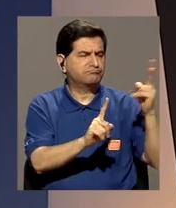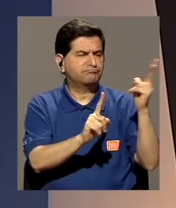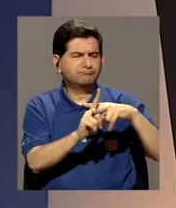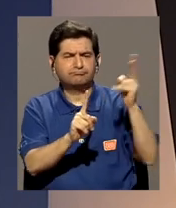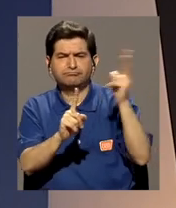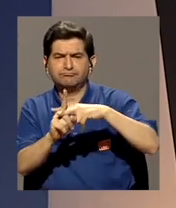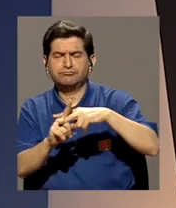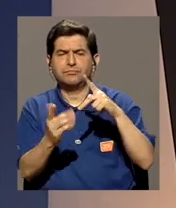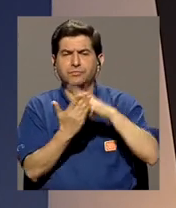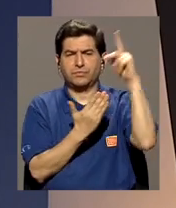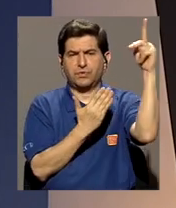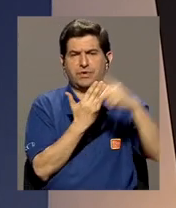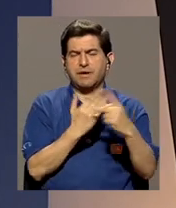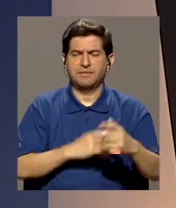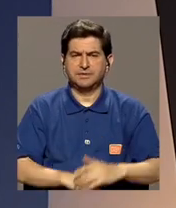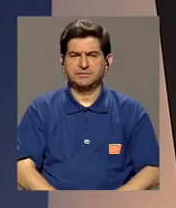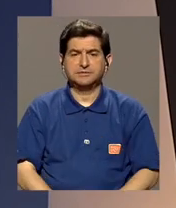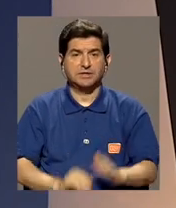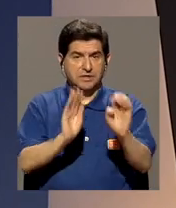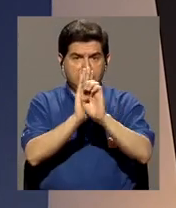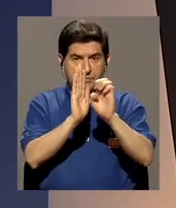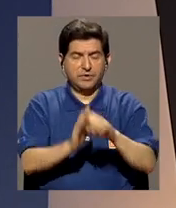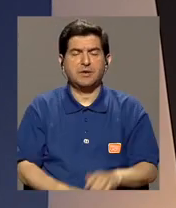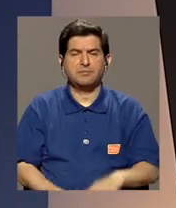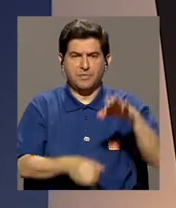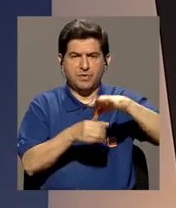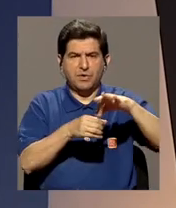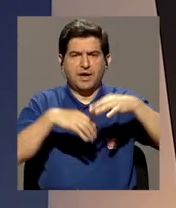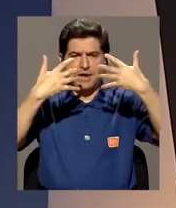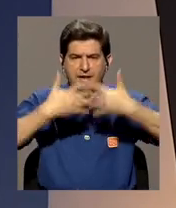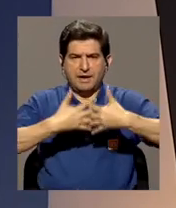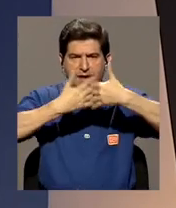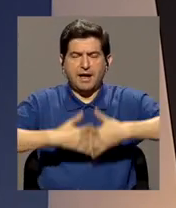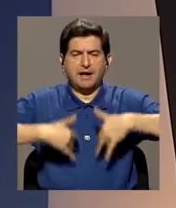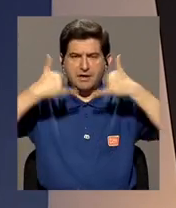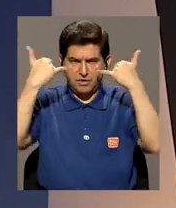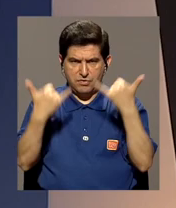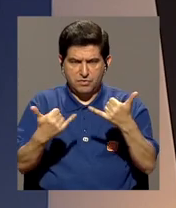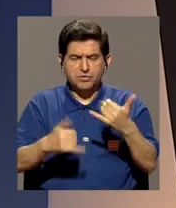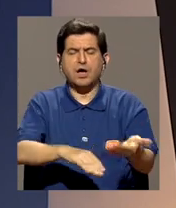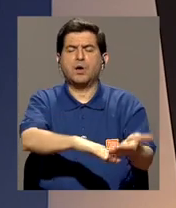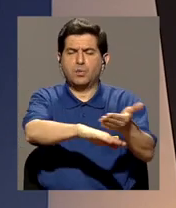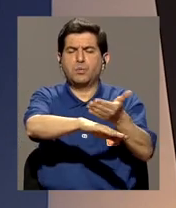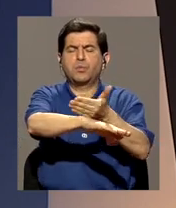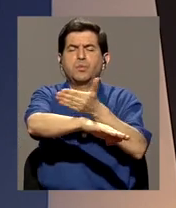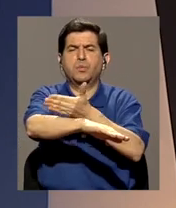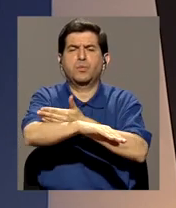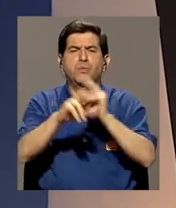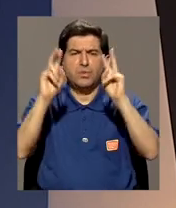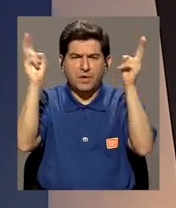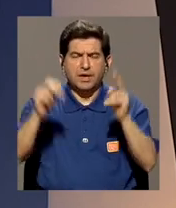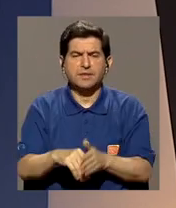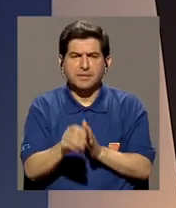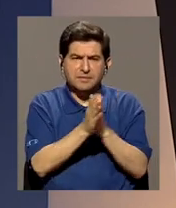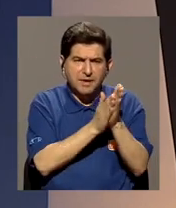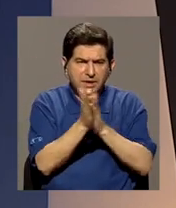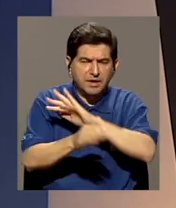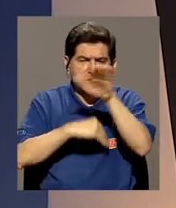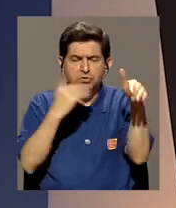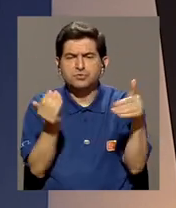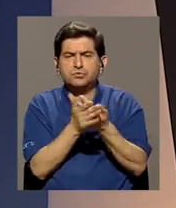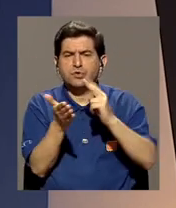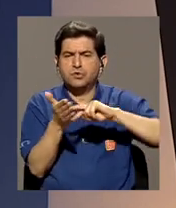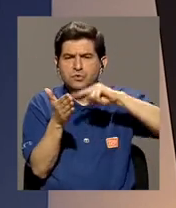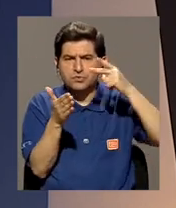programas y por ejemplo en la agroindustria ya hay un gran avance en el tema de aprovechar